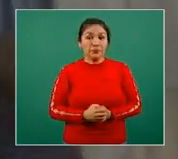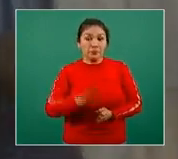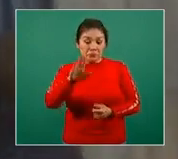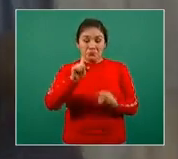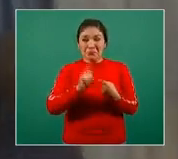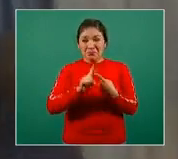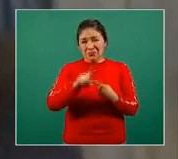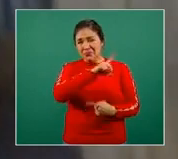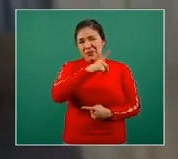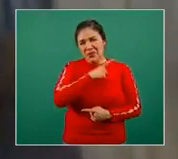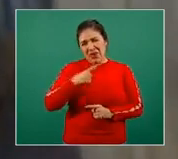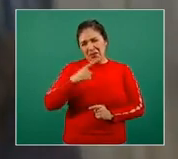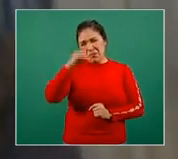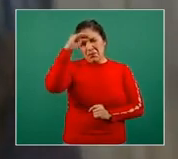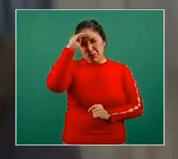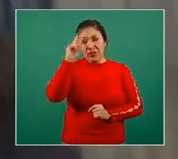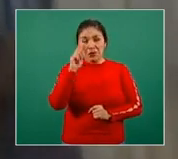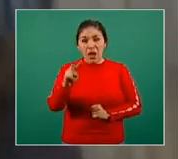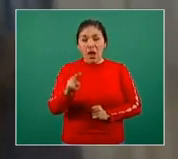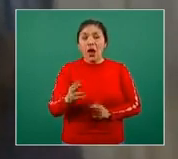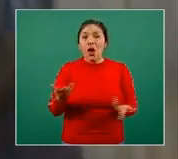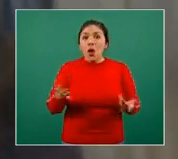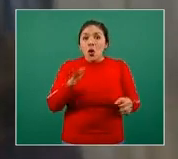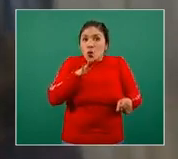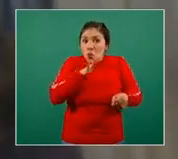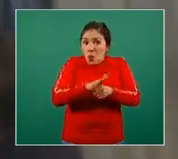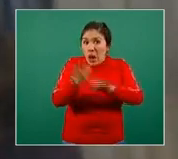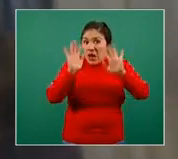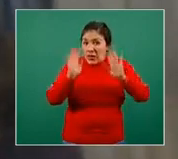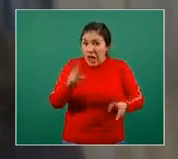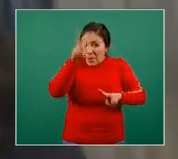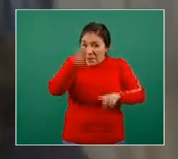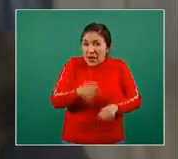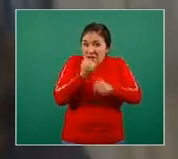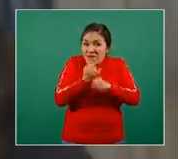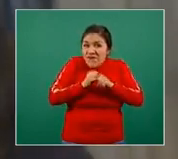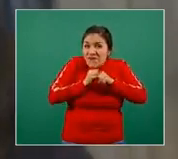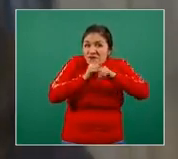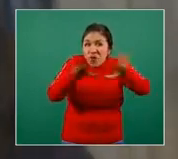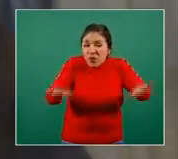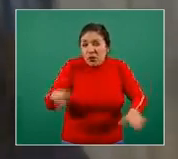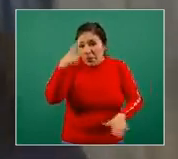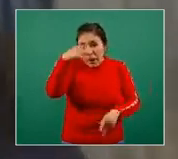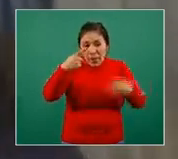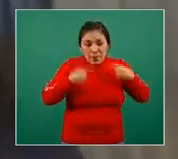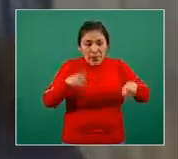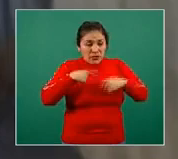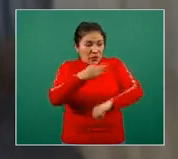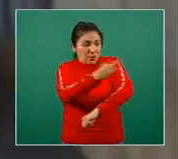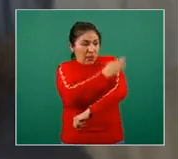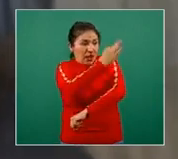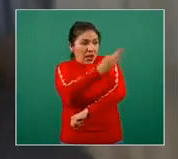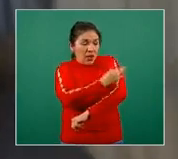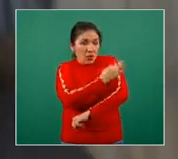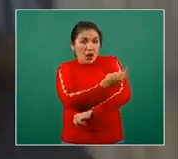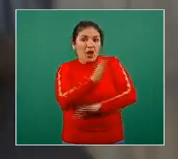que considerar que no hay suficientes datos en cuanto a los participantes mayores